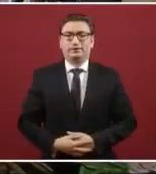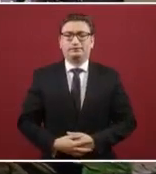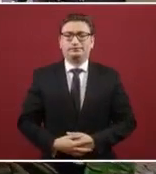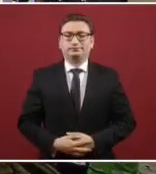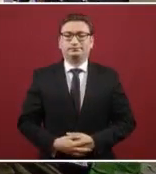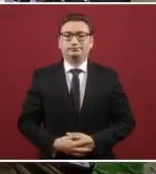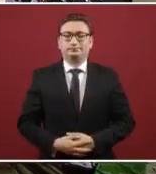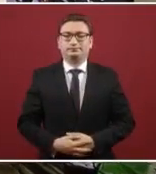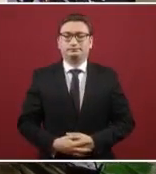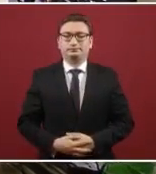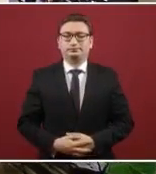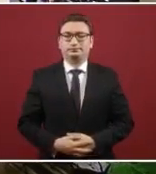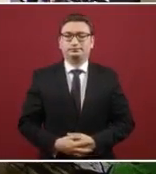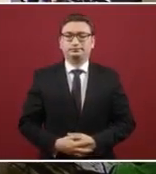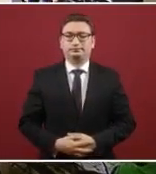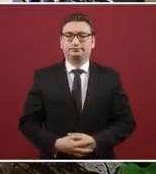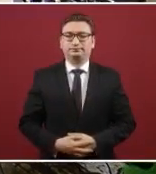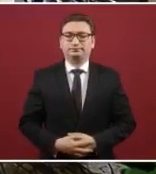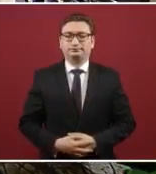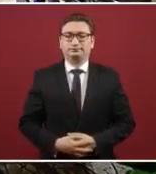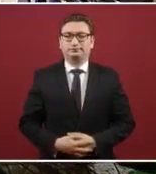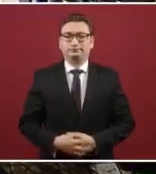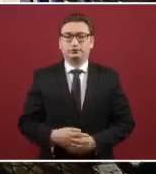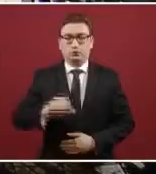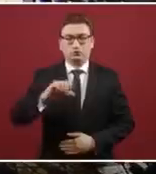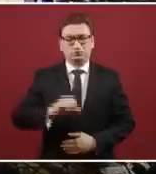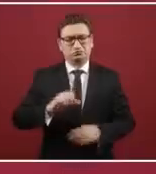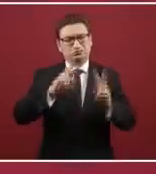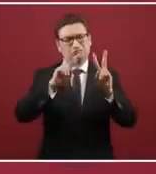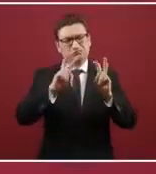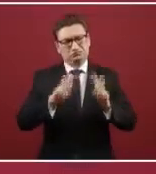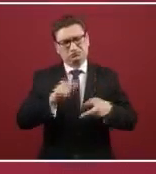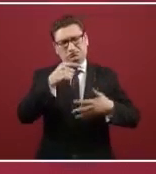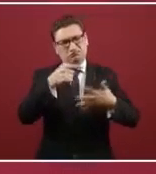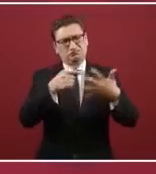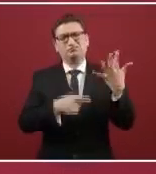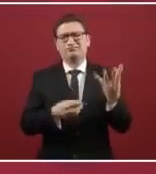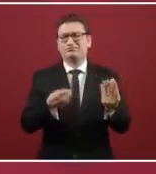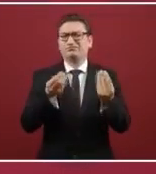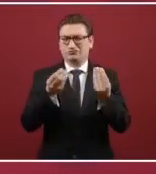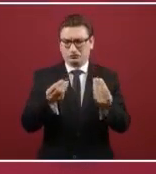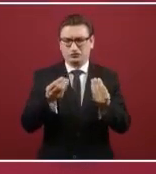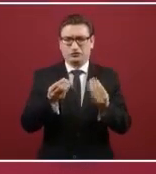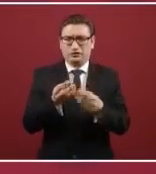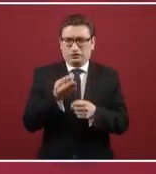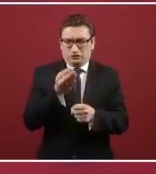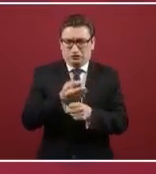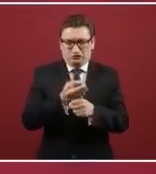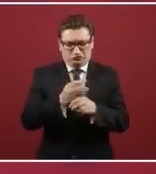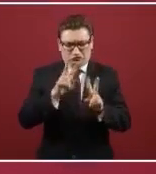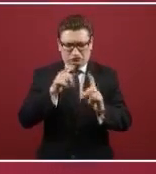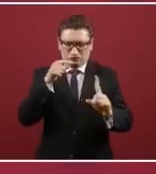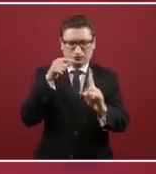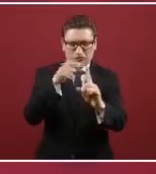tenemos seguramente muchos temas y vamos a dedicar el día de hoy